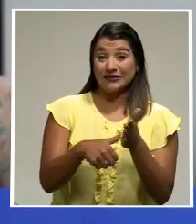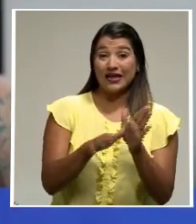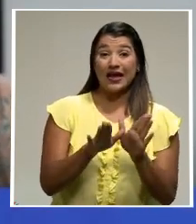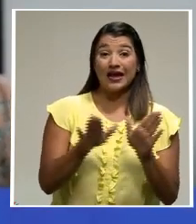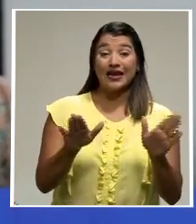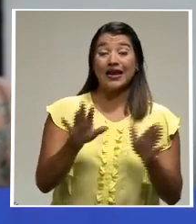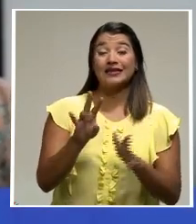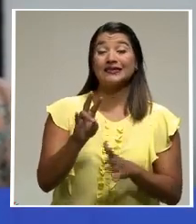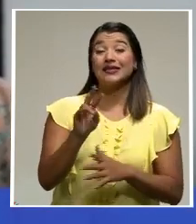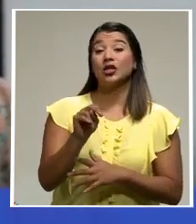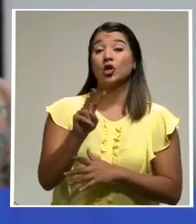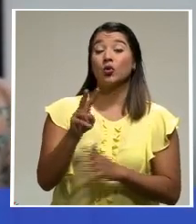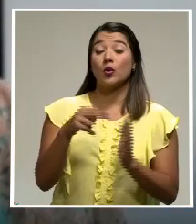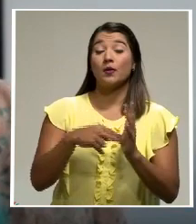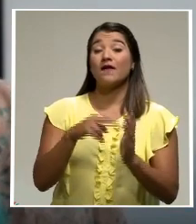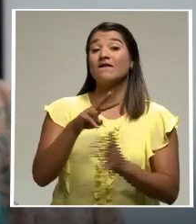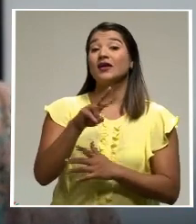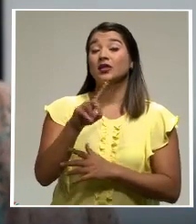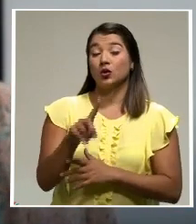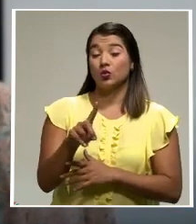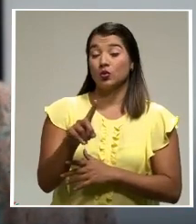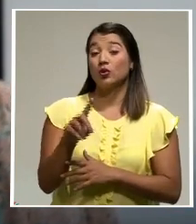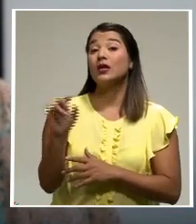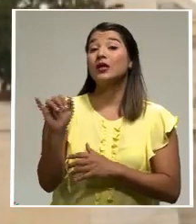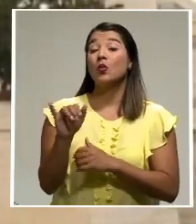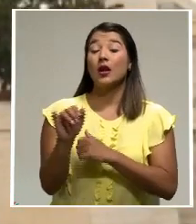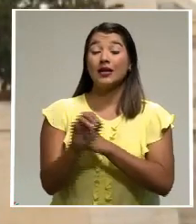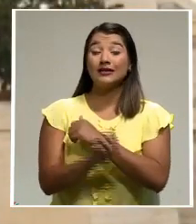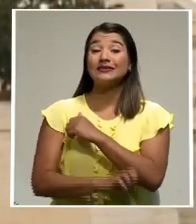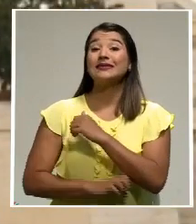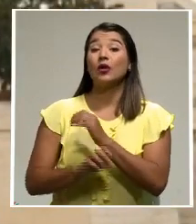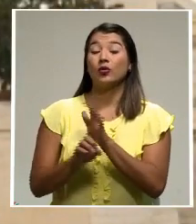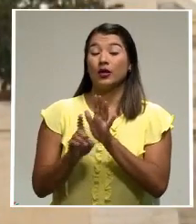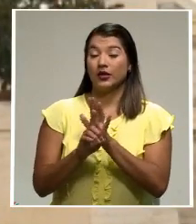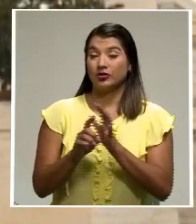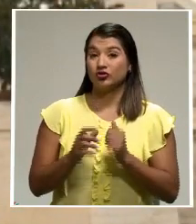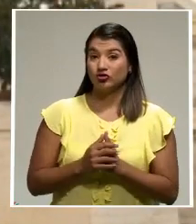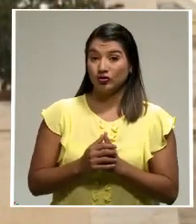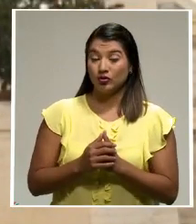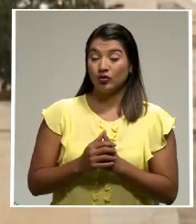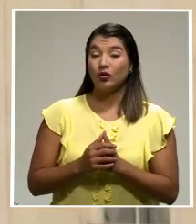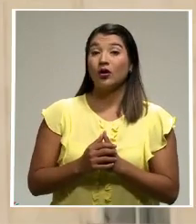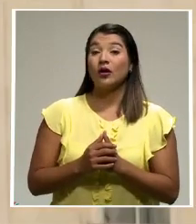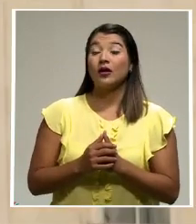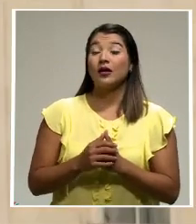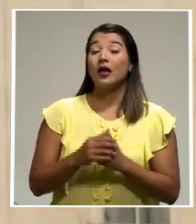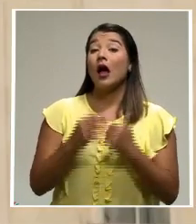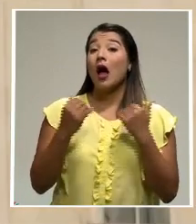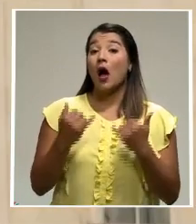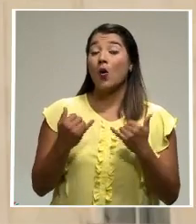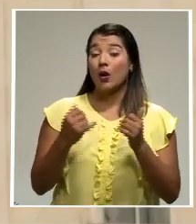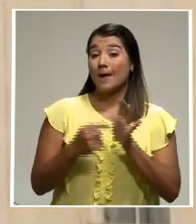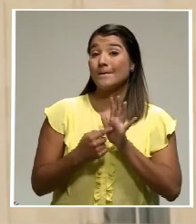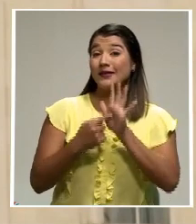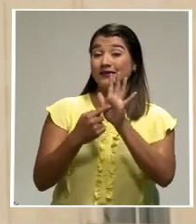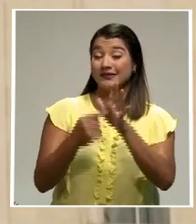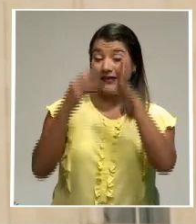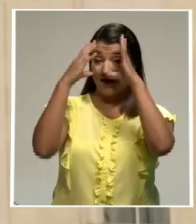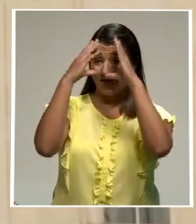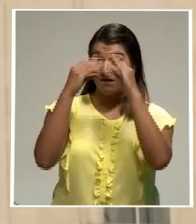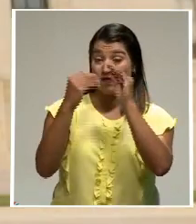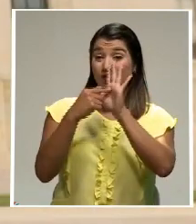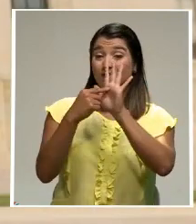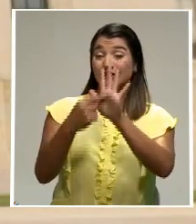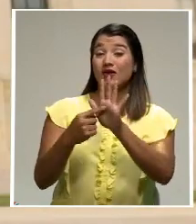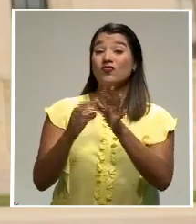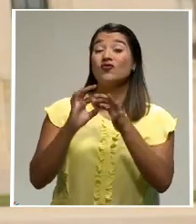2021, el Estado de Derecho sigue deteriorándose. La declaración de Bachelet tuvo lugar durante la presentación de un informe sobre ese